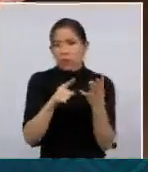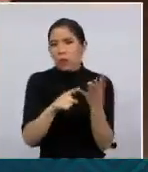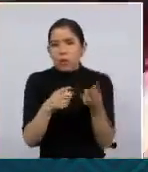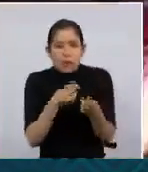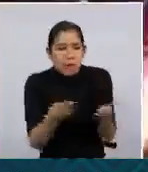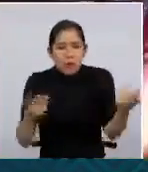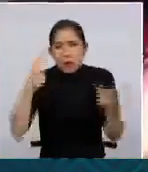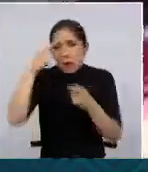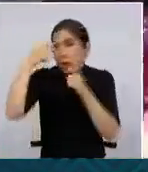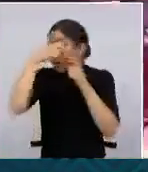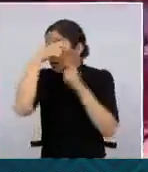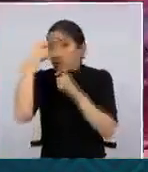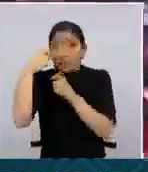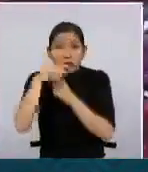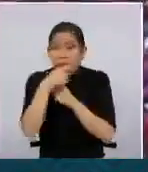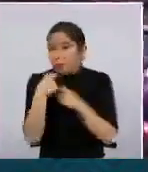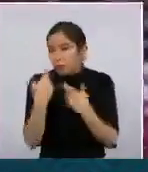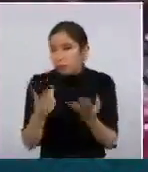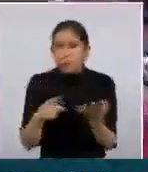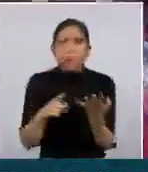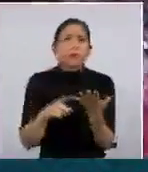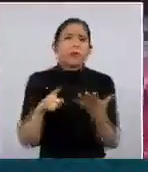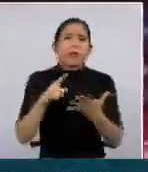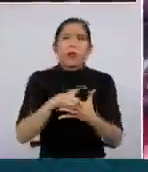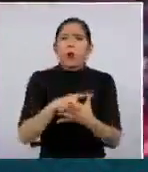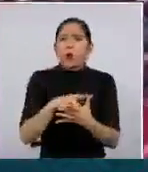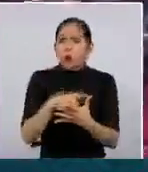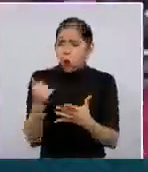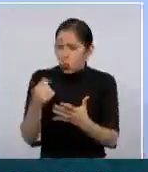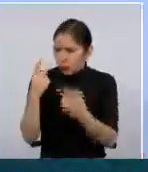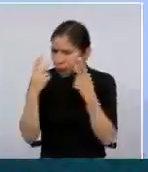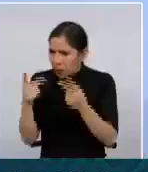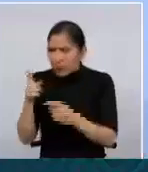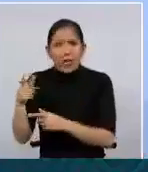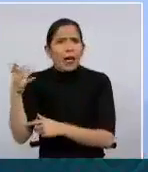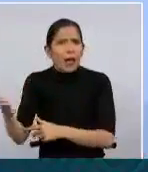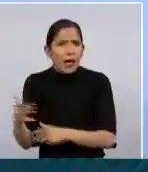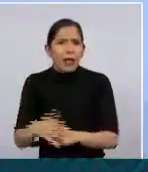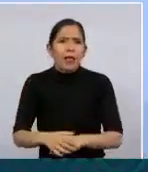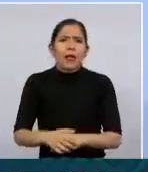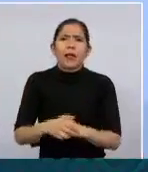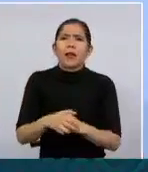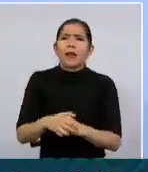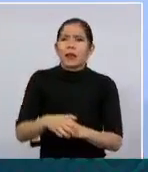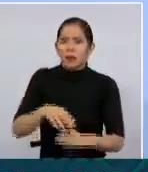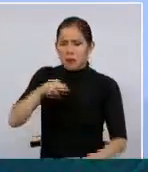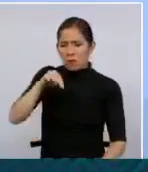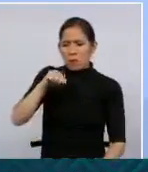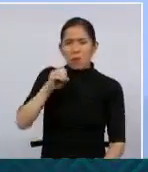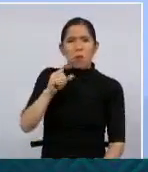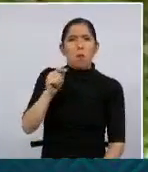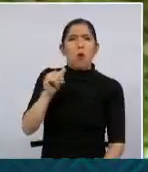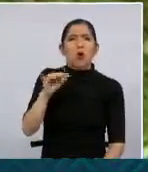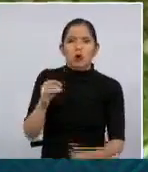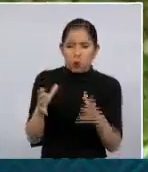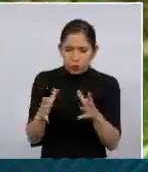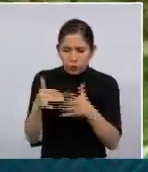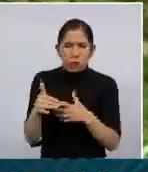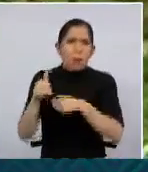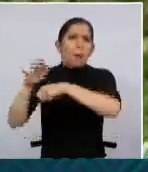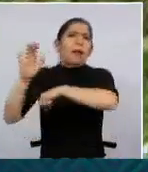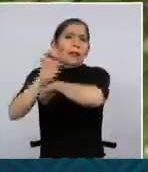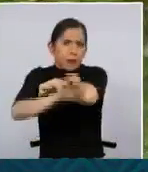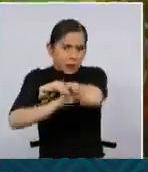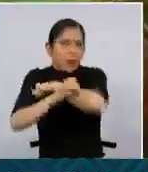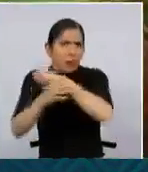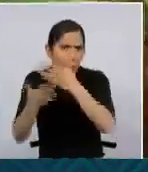para cosméticos. Otra cosa que hemos visto es hacer concentrado de mosto para exportación. Cabe destacar